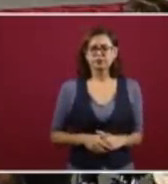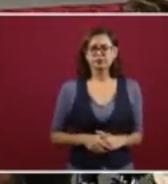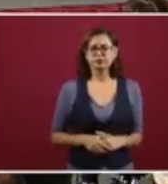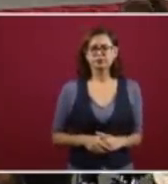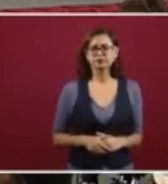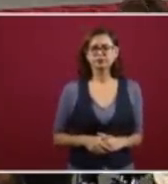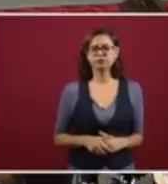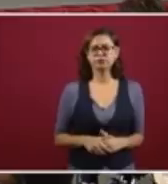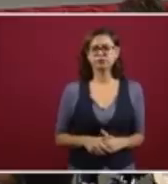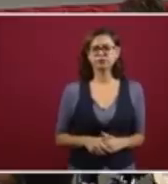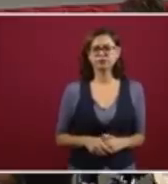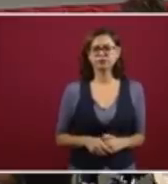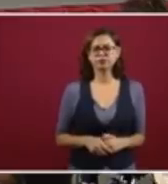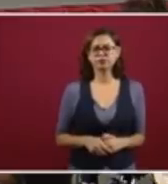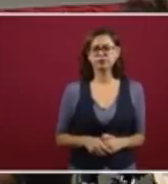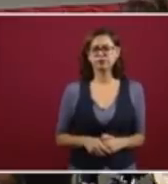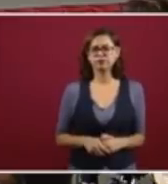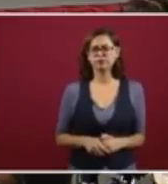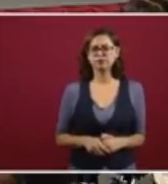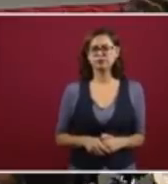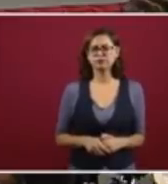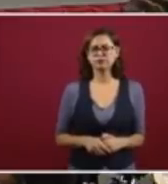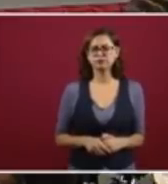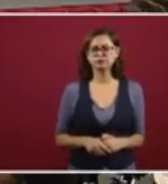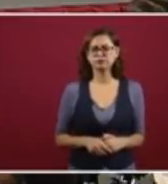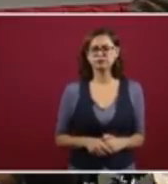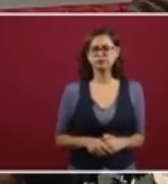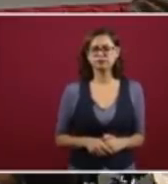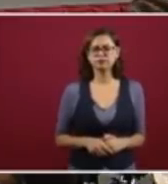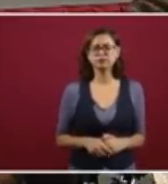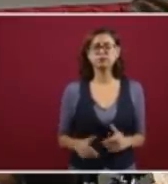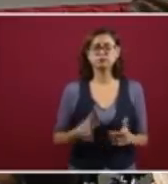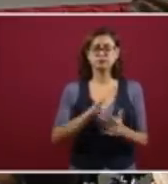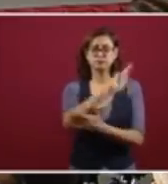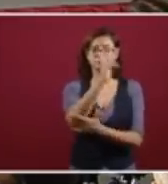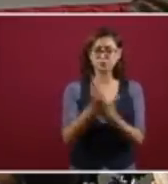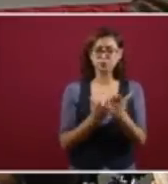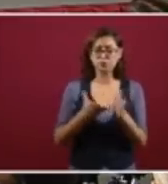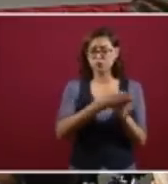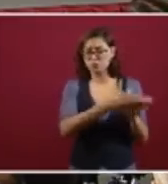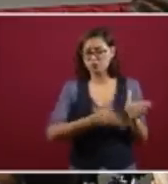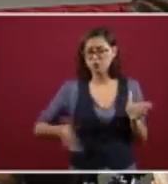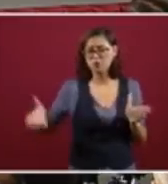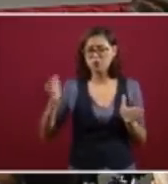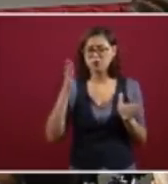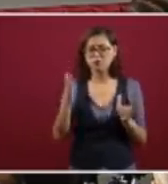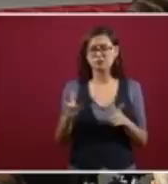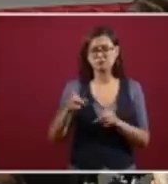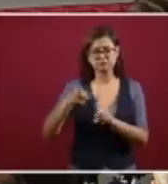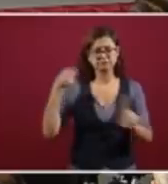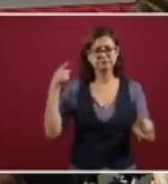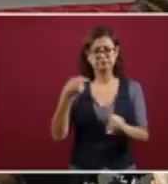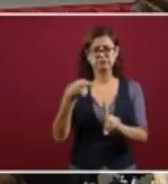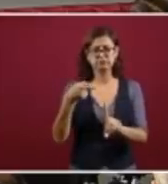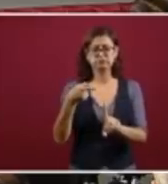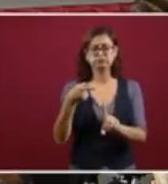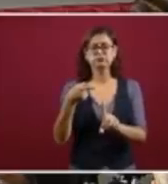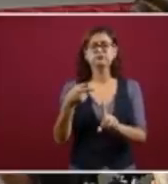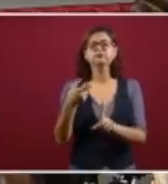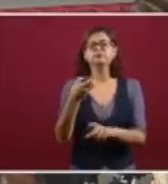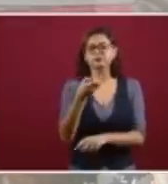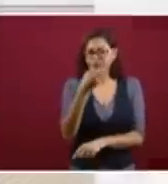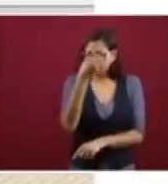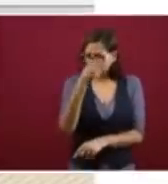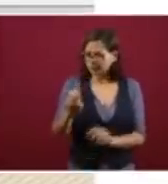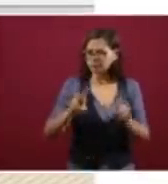Como lineamiento también general de este programa en esta nueva etapa, se está cumpliendo con las